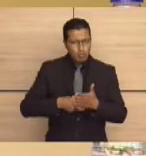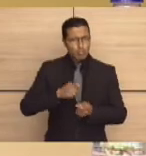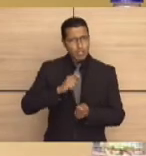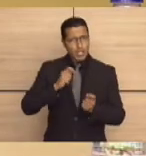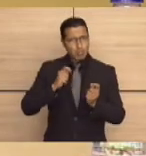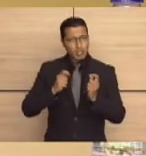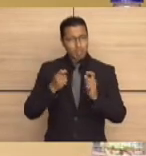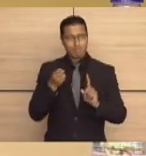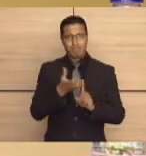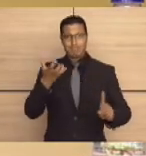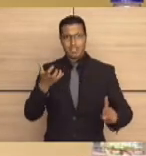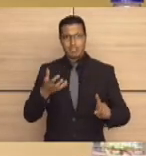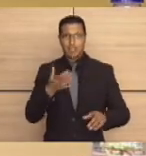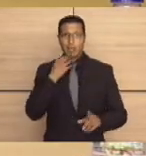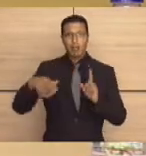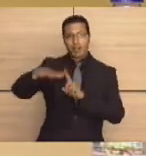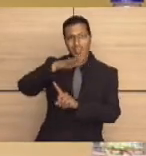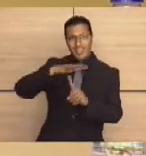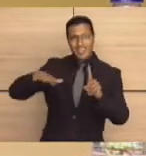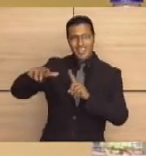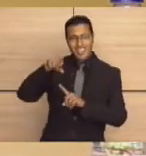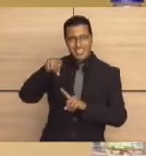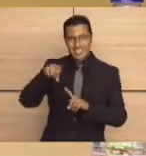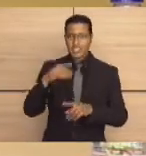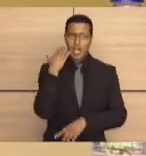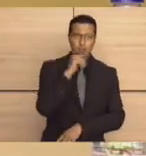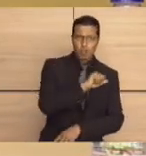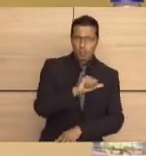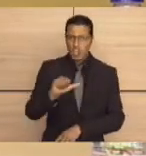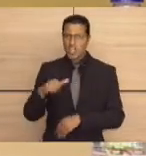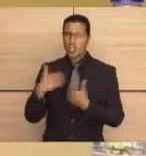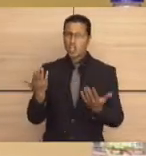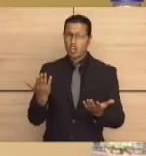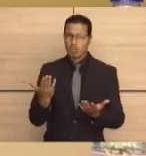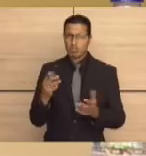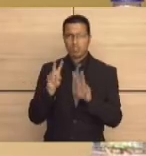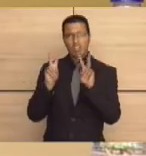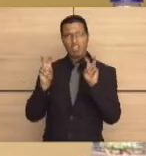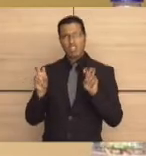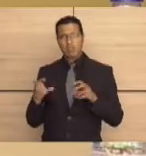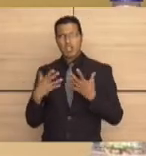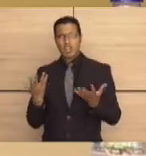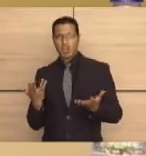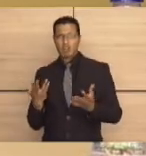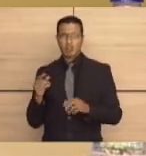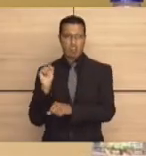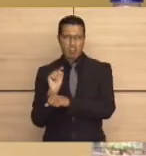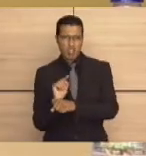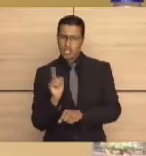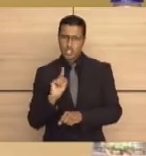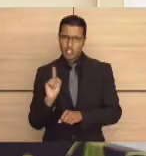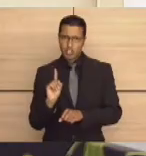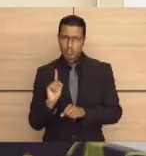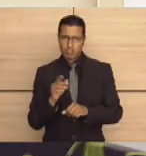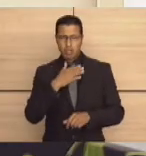impacto. Si vamos a hablar del medio ambiente, mujeres, no usemos más toallas higiénicas, usemos una